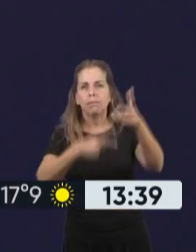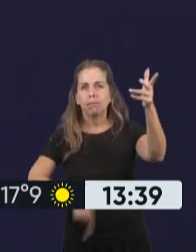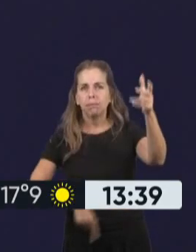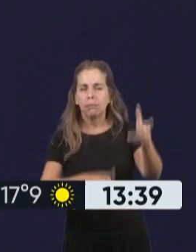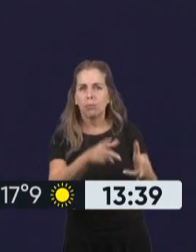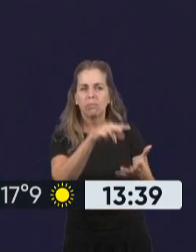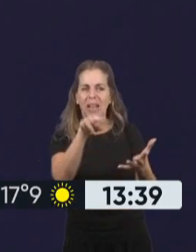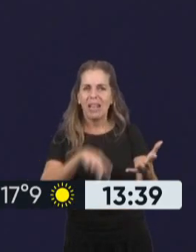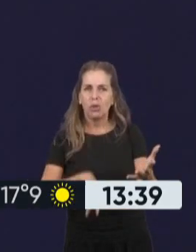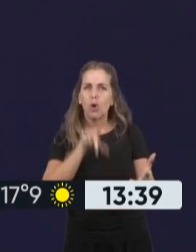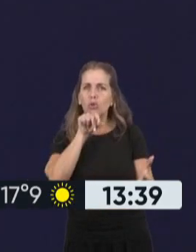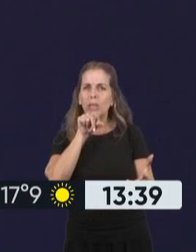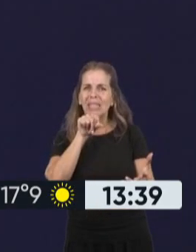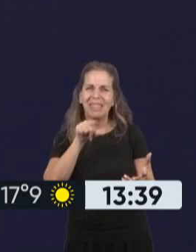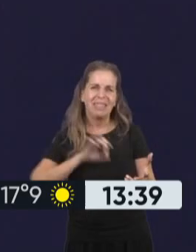me nombraste,